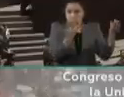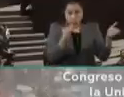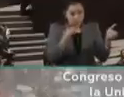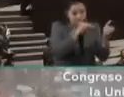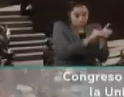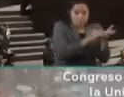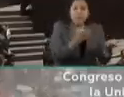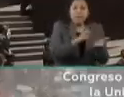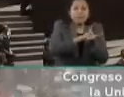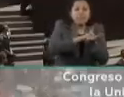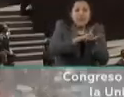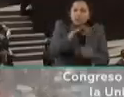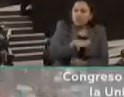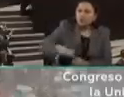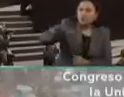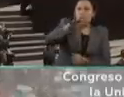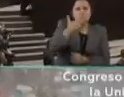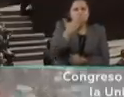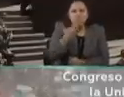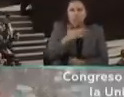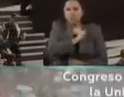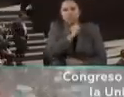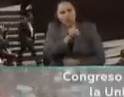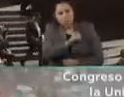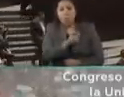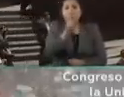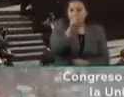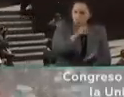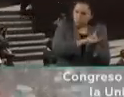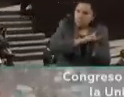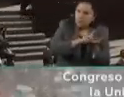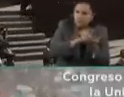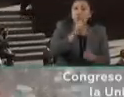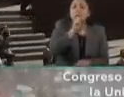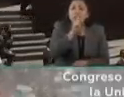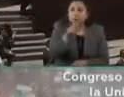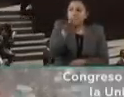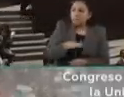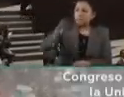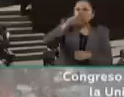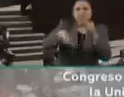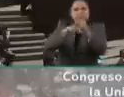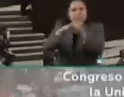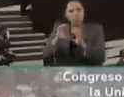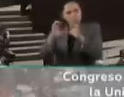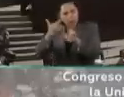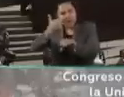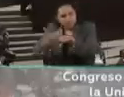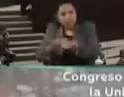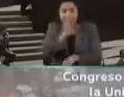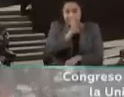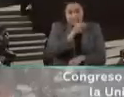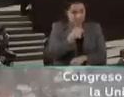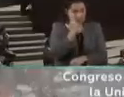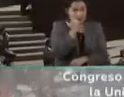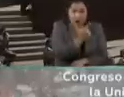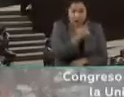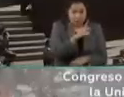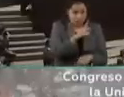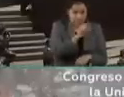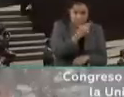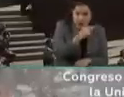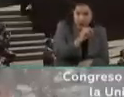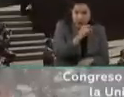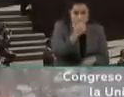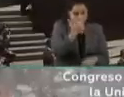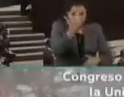el derecho al agua, así como establecer el principio de responsabilidad ambiental, el que contamina paga y repara el daño. Impulsamos leyes que ahora